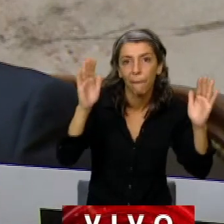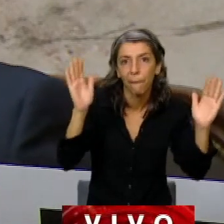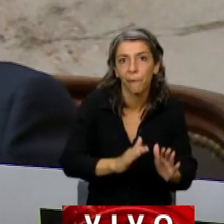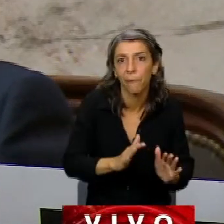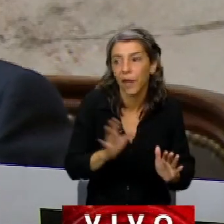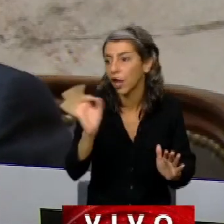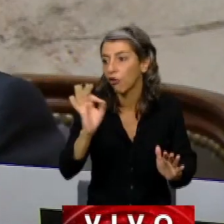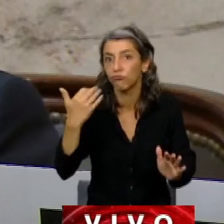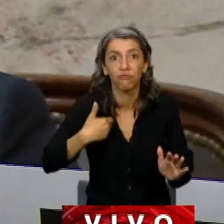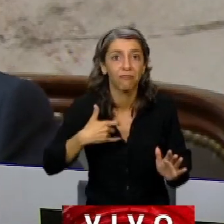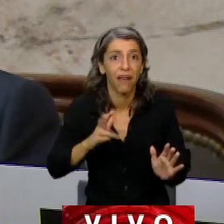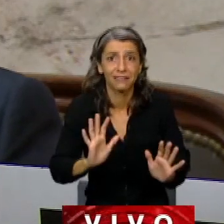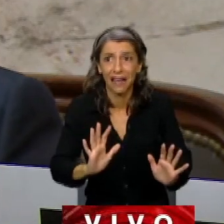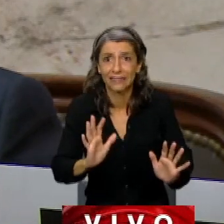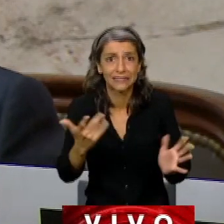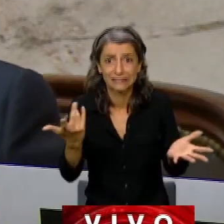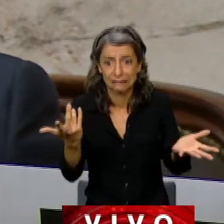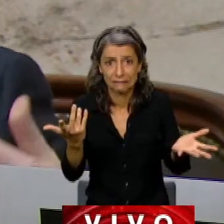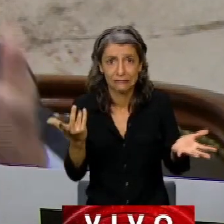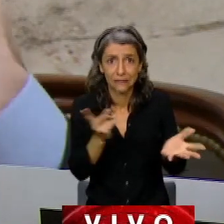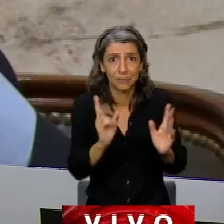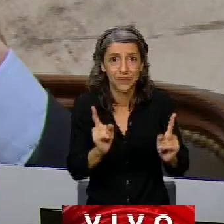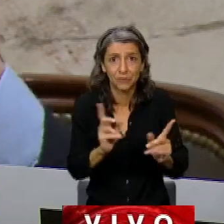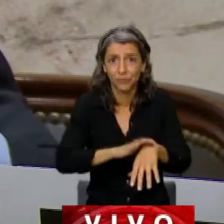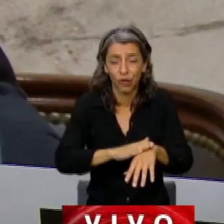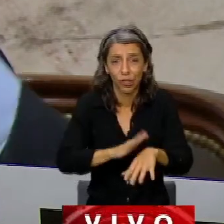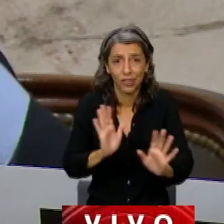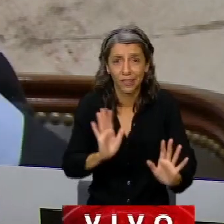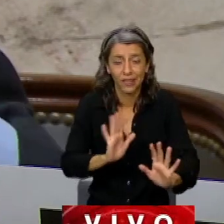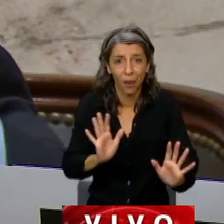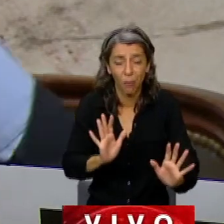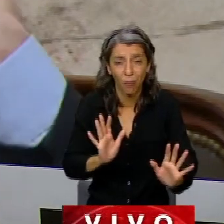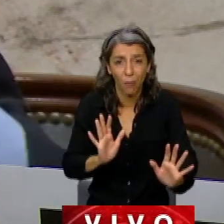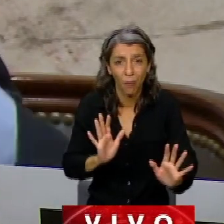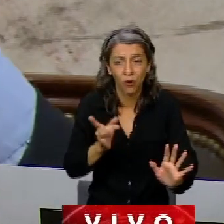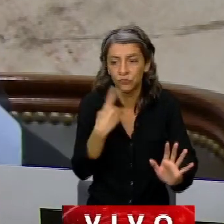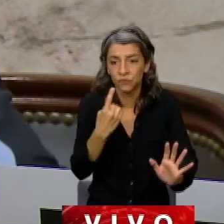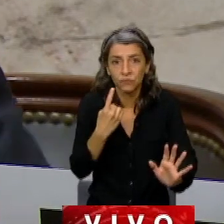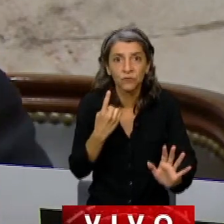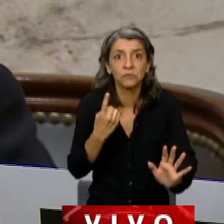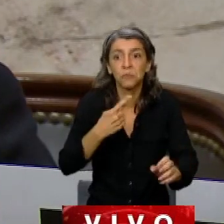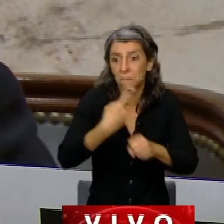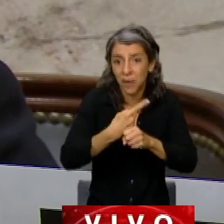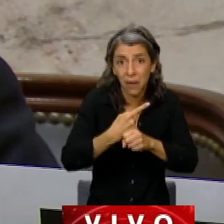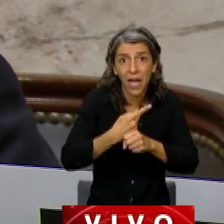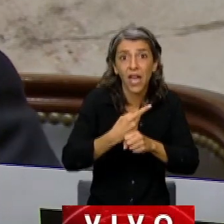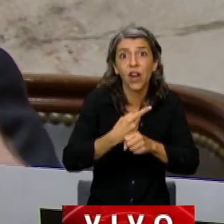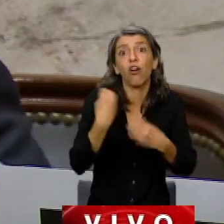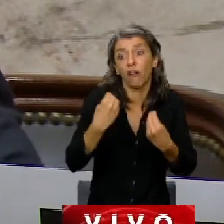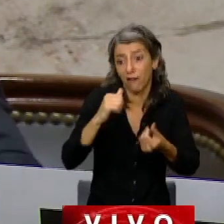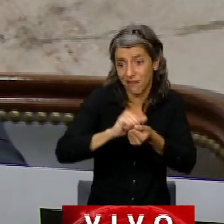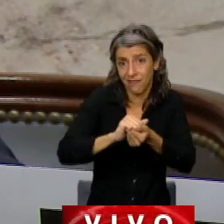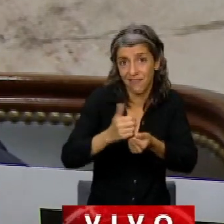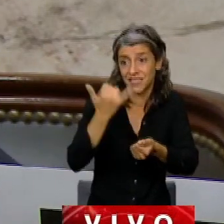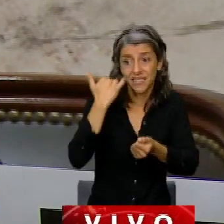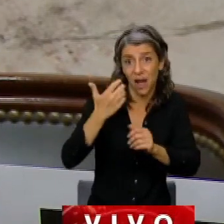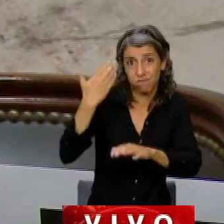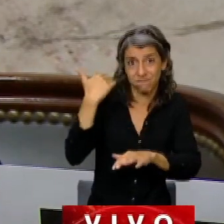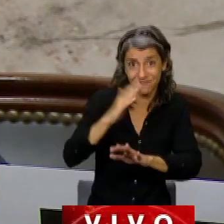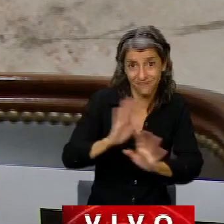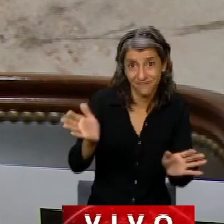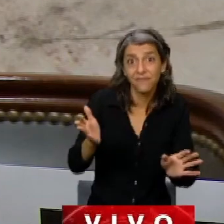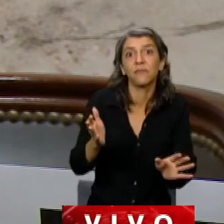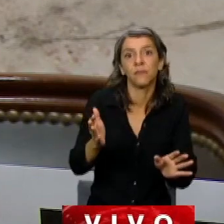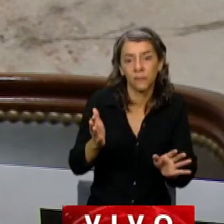vez. En ese sentido, tenemos primero un problema con la emisión pasada, dado que la